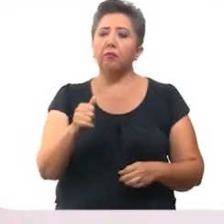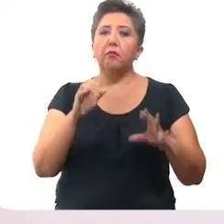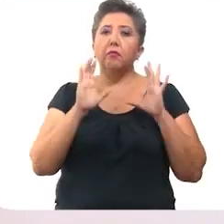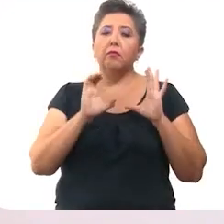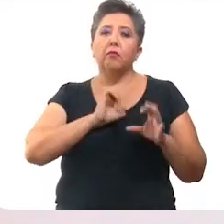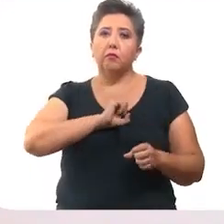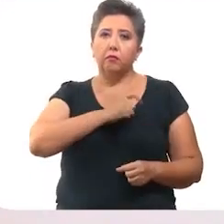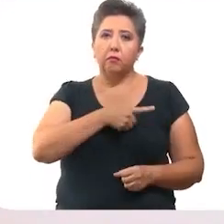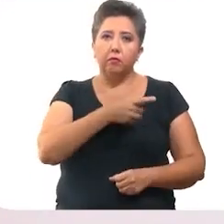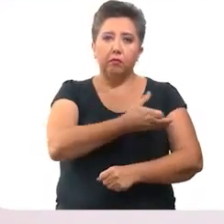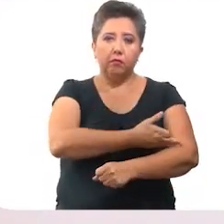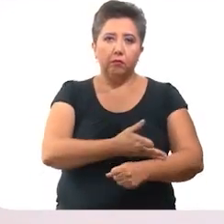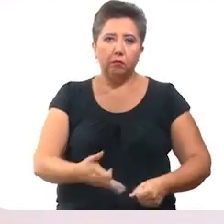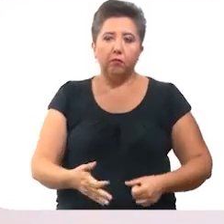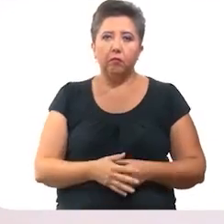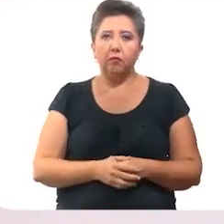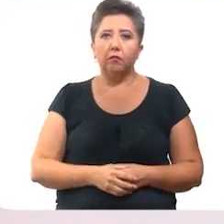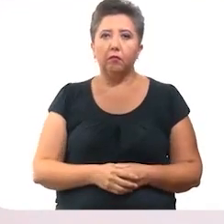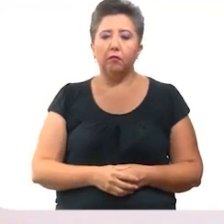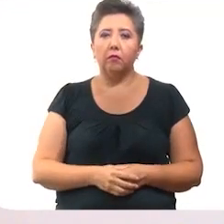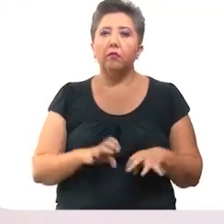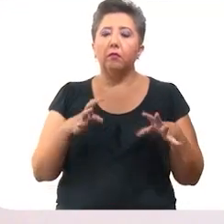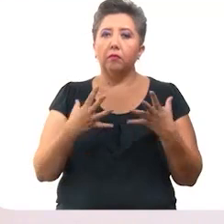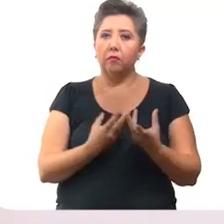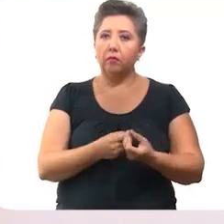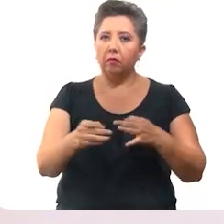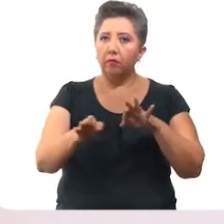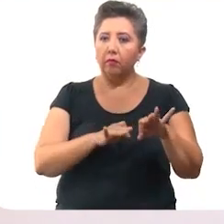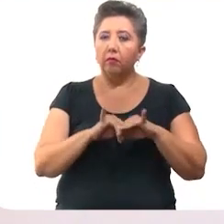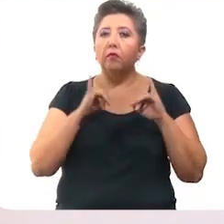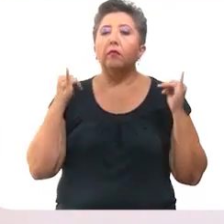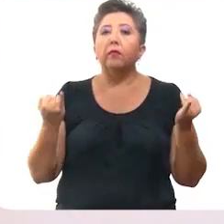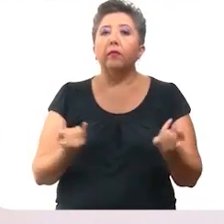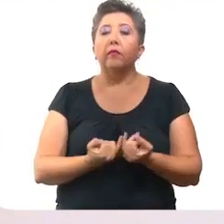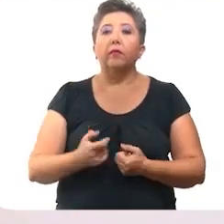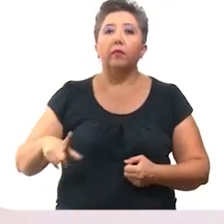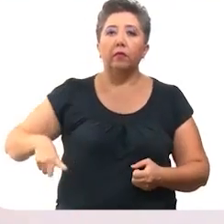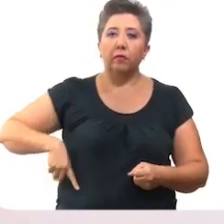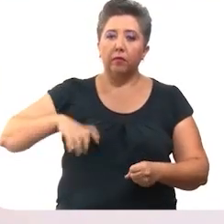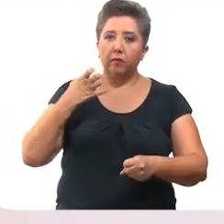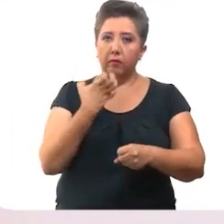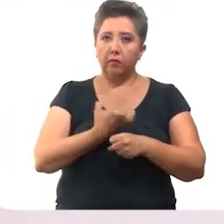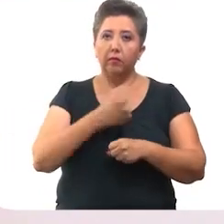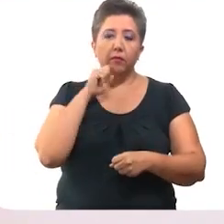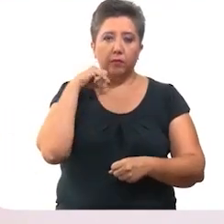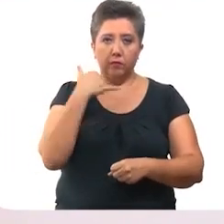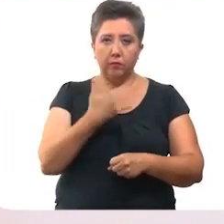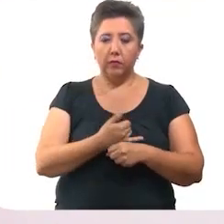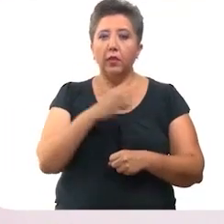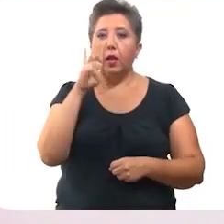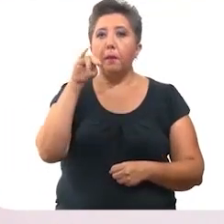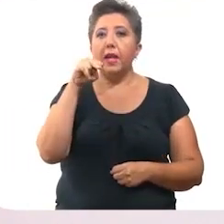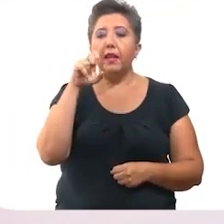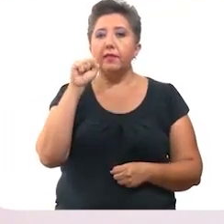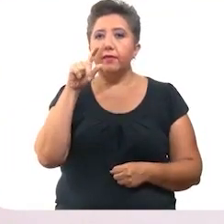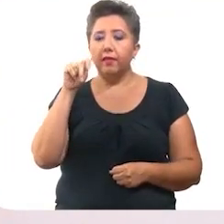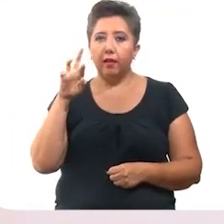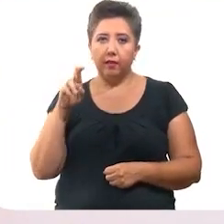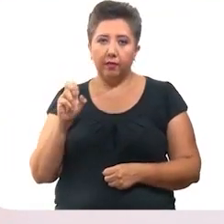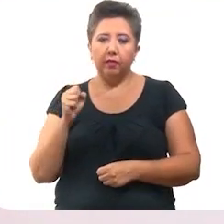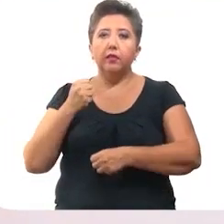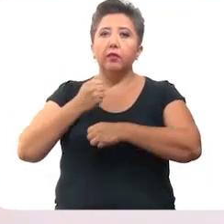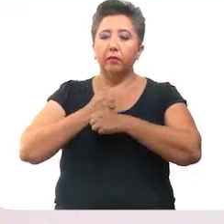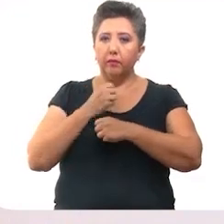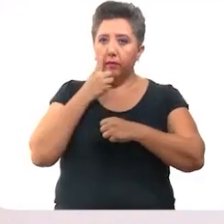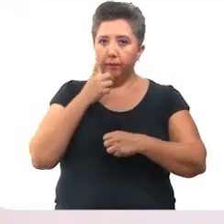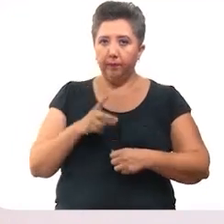nuestra salud y la de nuestras familias. Estamos trabajando de manera conjunta el Gobierno del Estado, la Secretaría del Bienestar y las Fuerzas